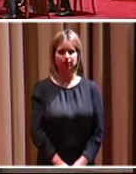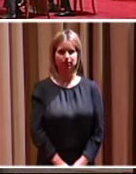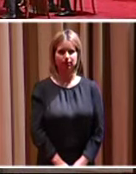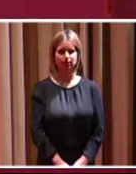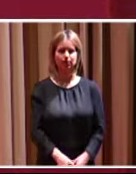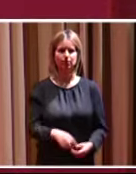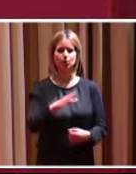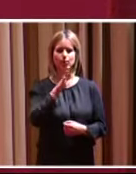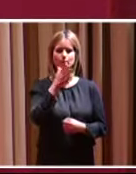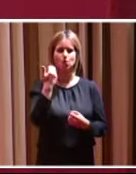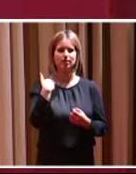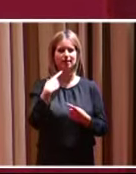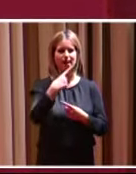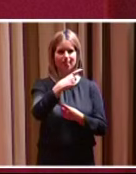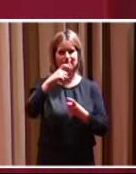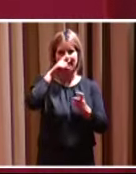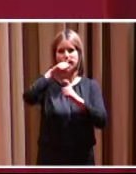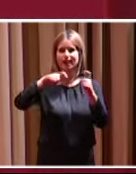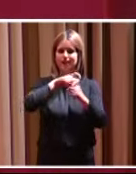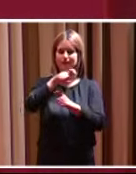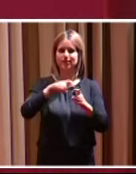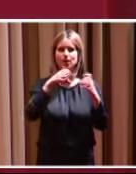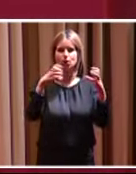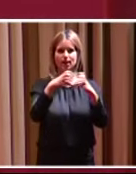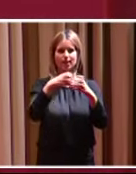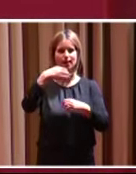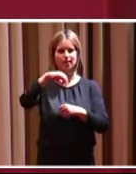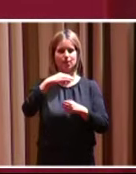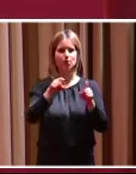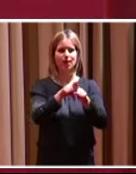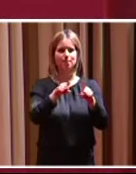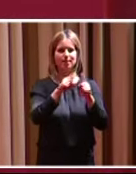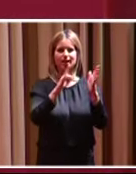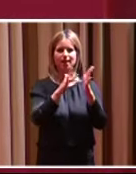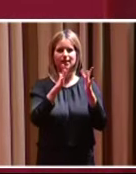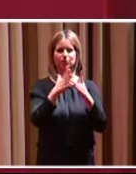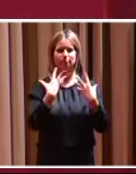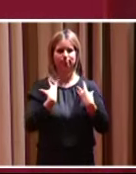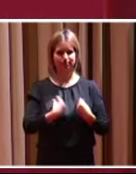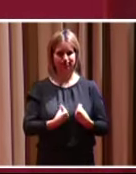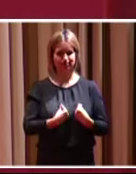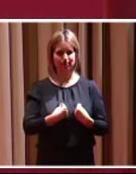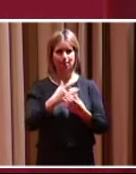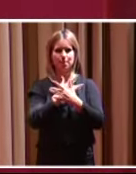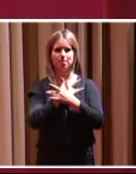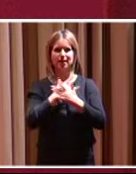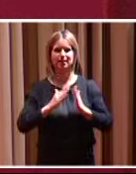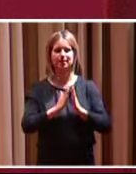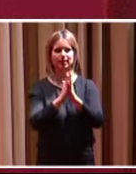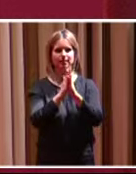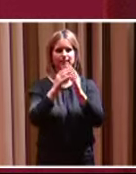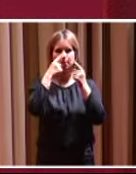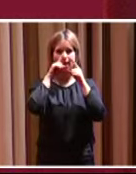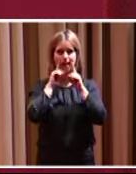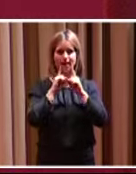Por haber cumplido su centenario, Granada de Oro, a la Hermandad de Jesús de la Amargura, María Santísima de las Lágrimas